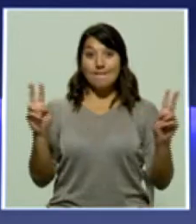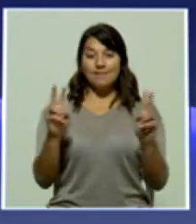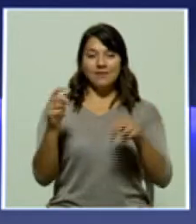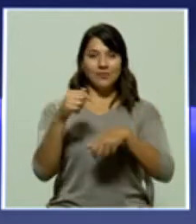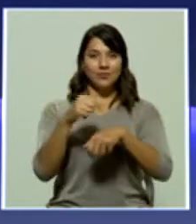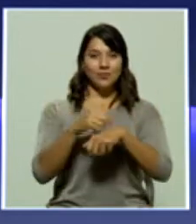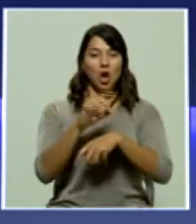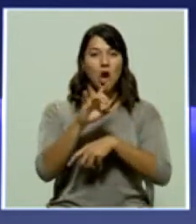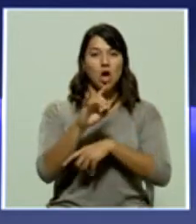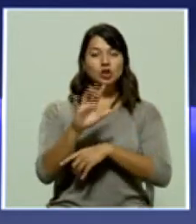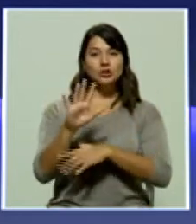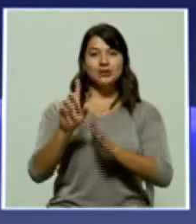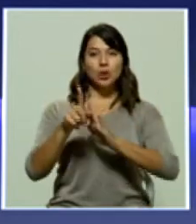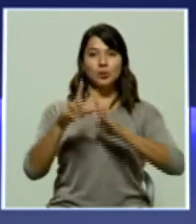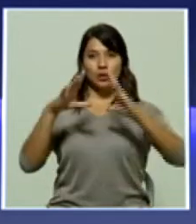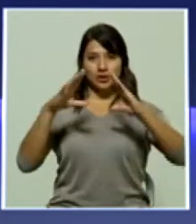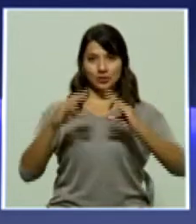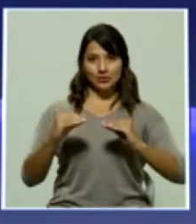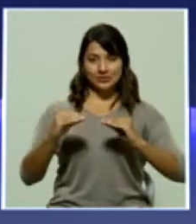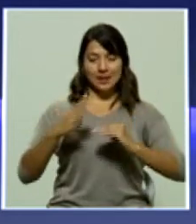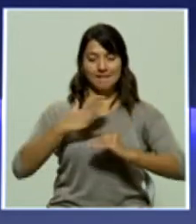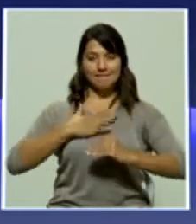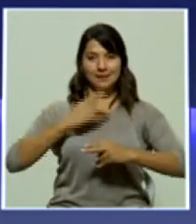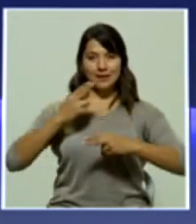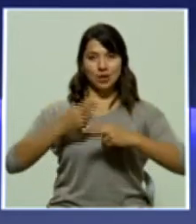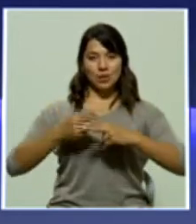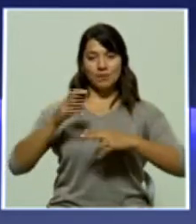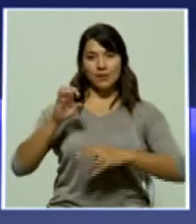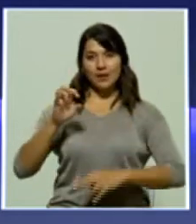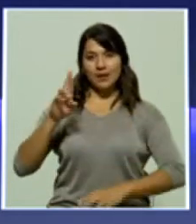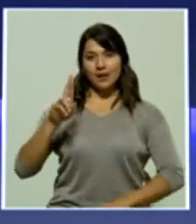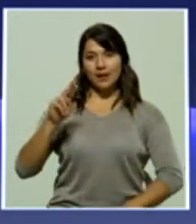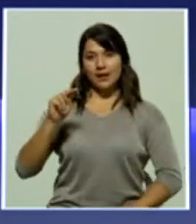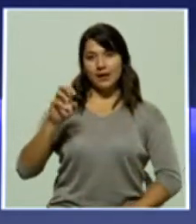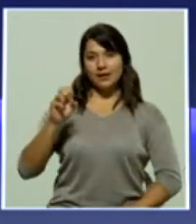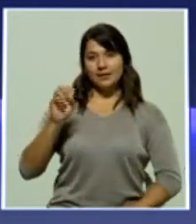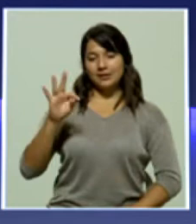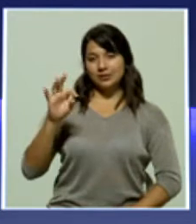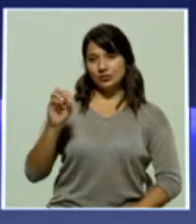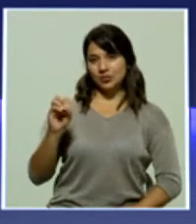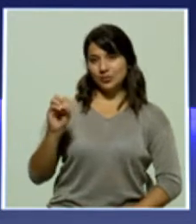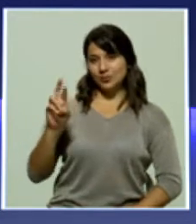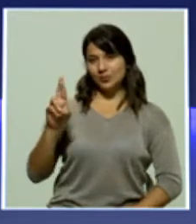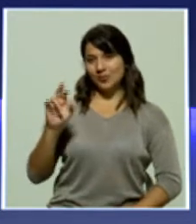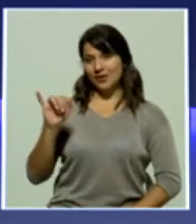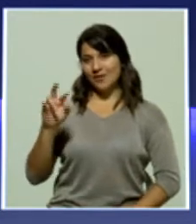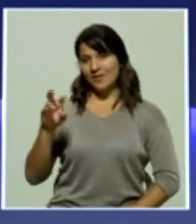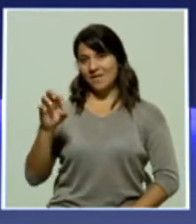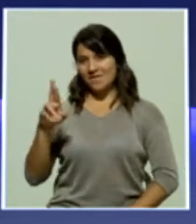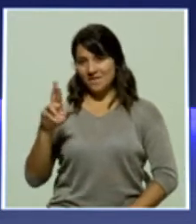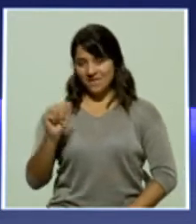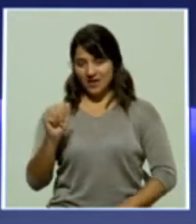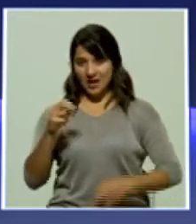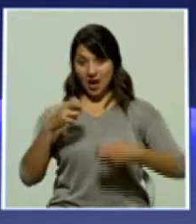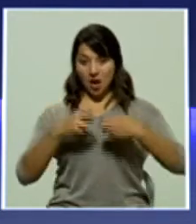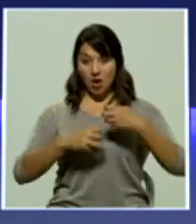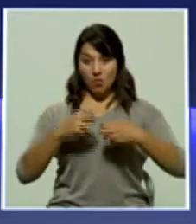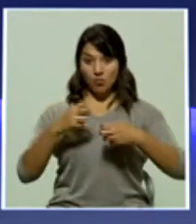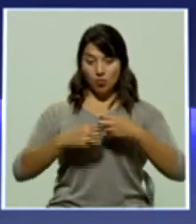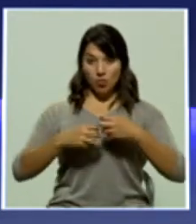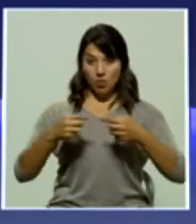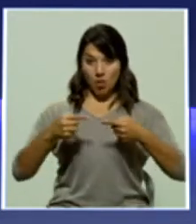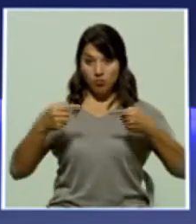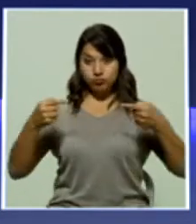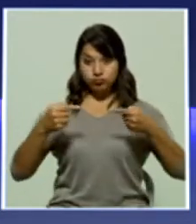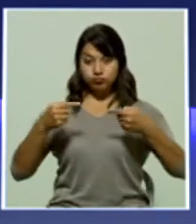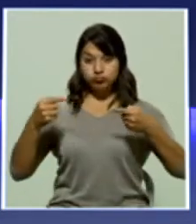noche con 5 minutos. Soy Ernesto Rivera. El conflicto armado en Colombia cumplió